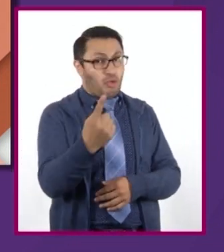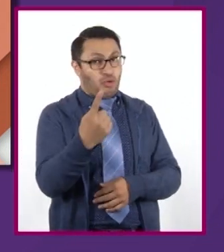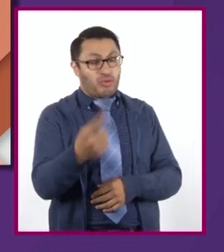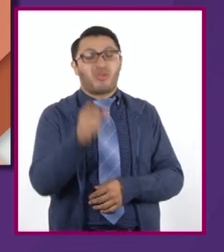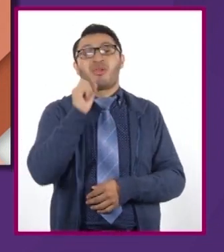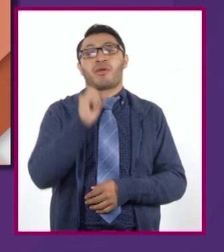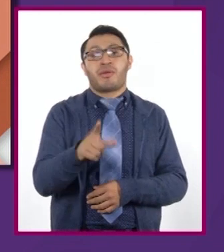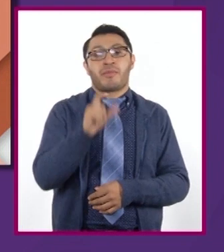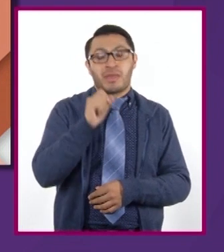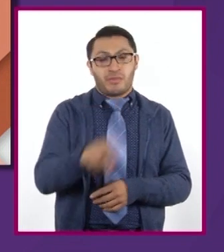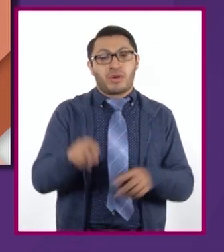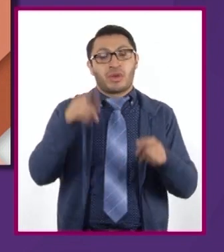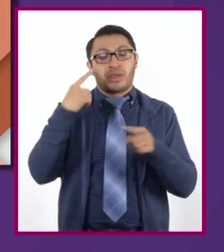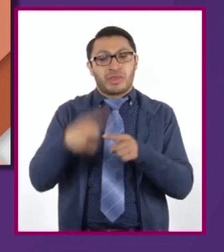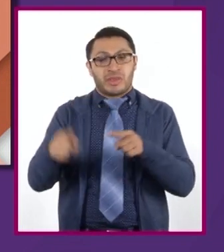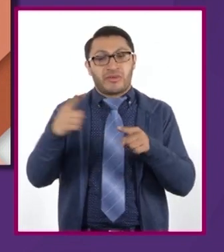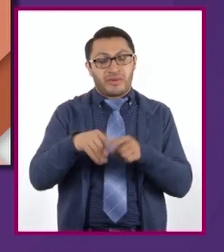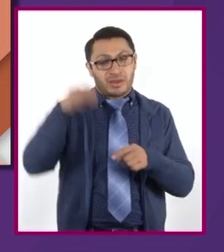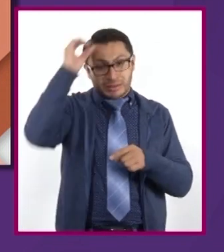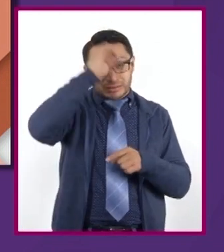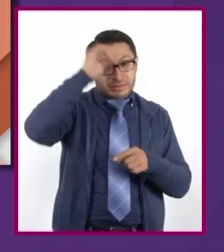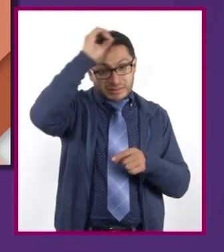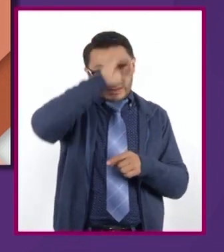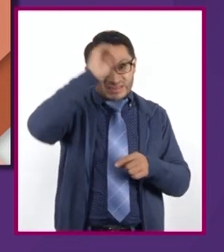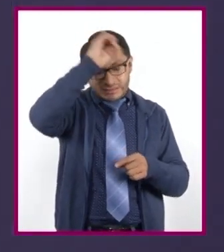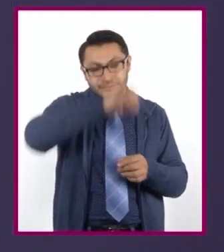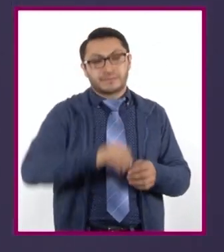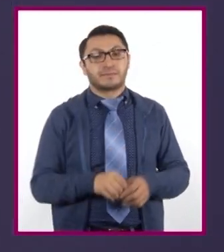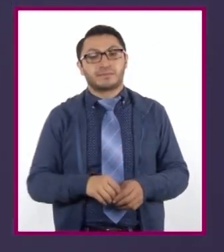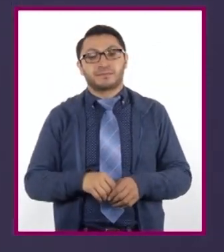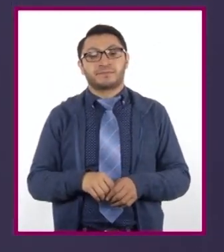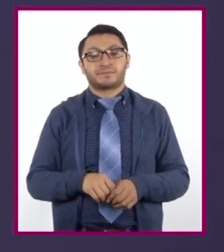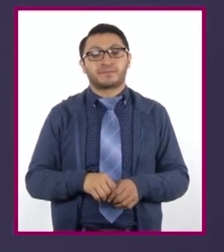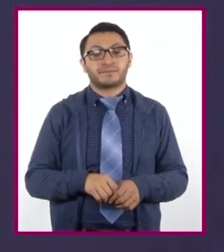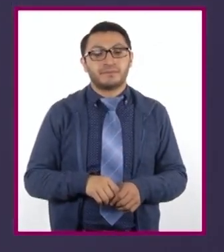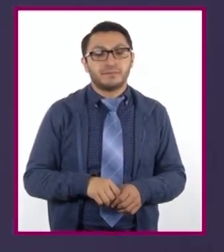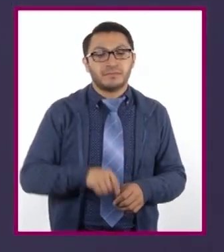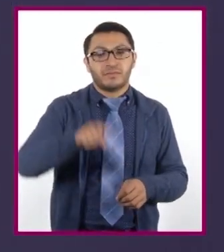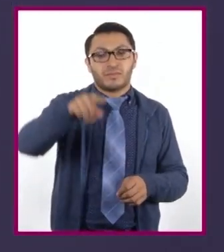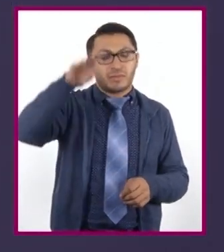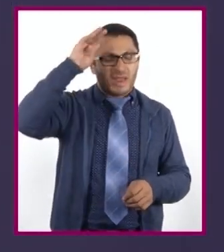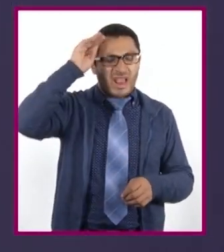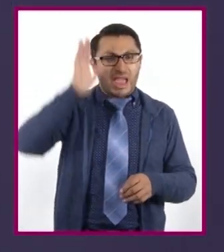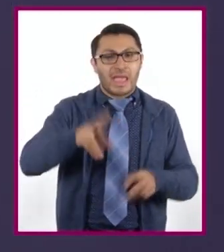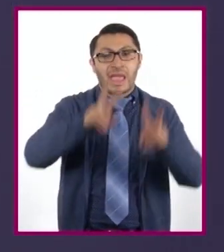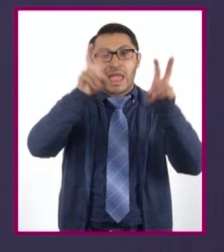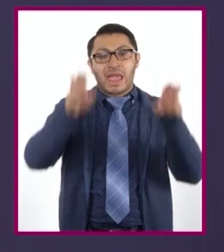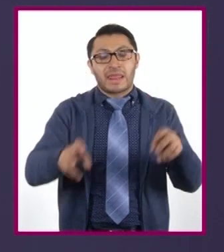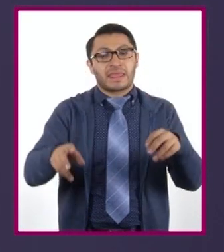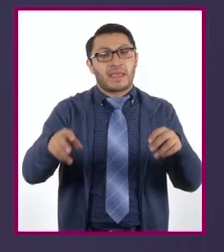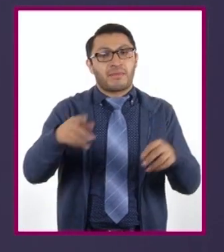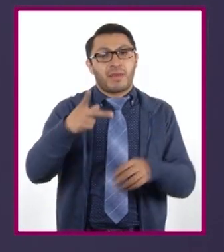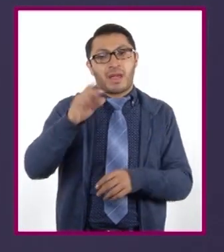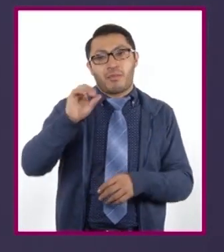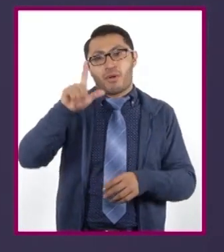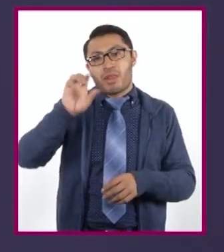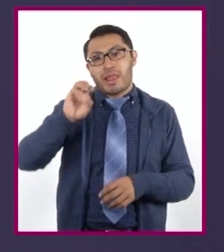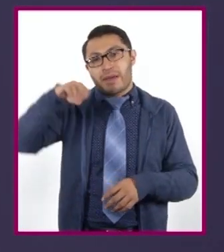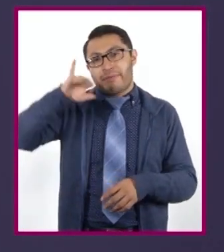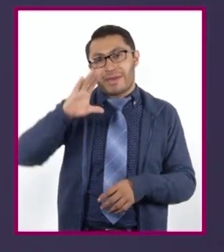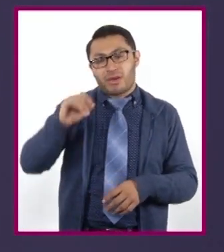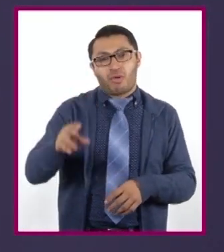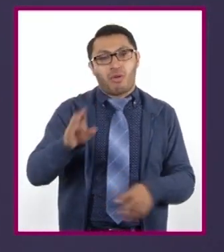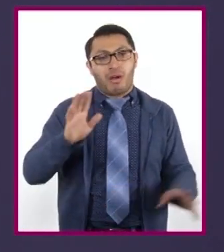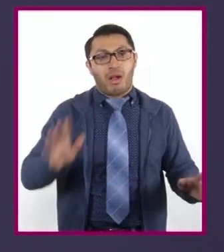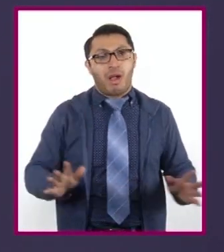se aborda desde distintos puntos de vista o enfoques. ¿Ya pensaron en algún tema polémico? ¿Qué lo vuelve